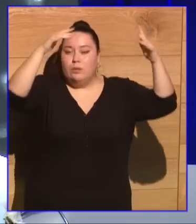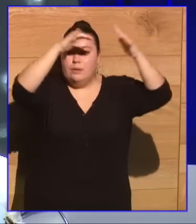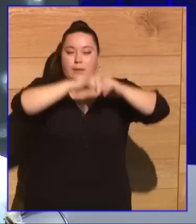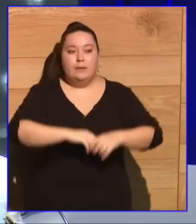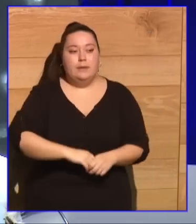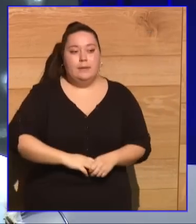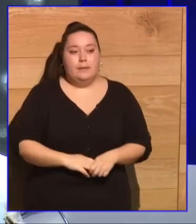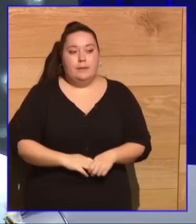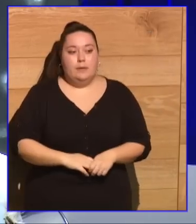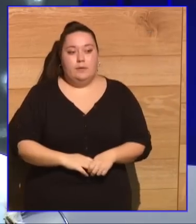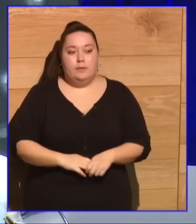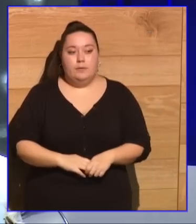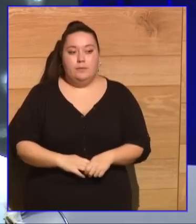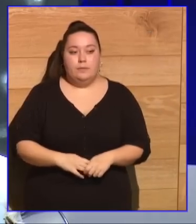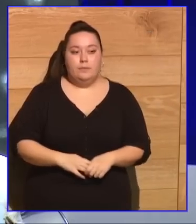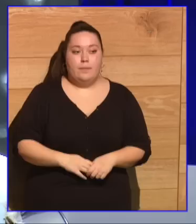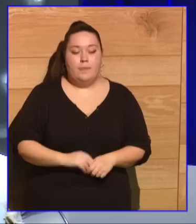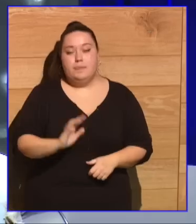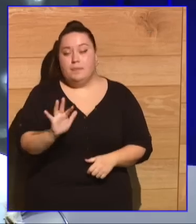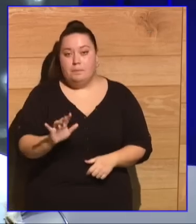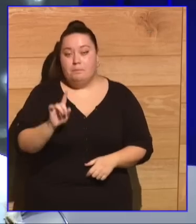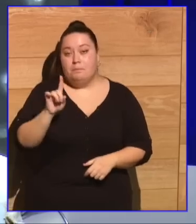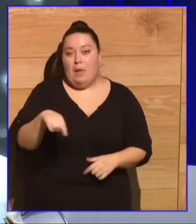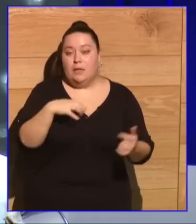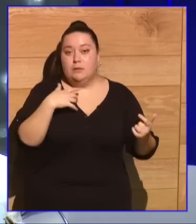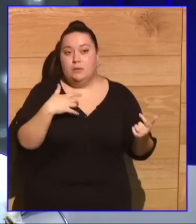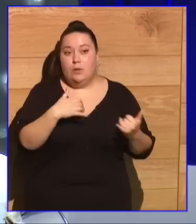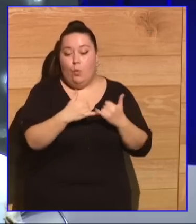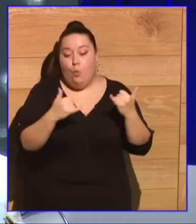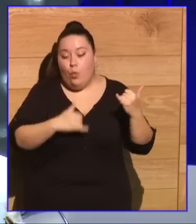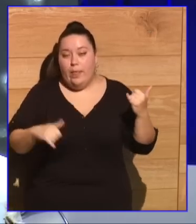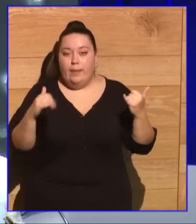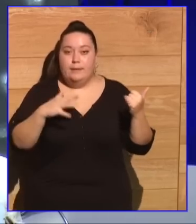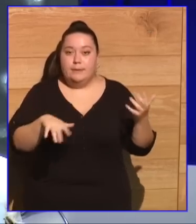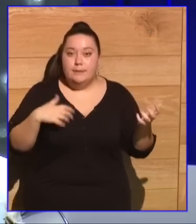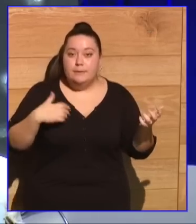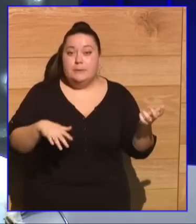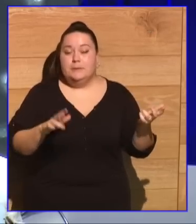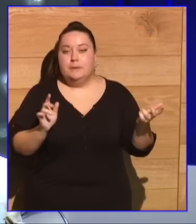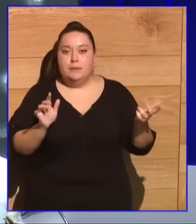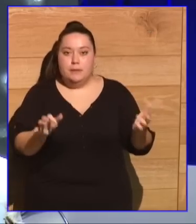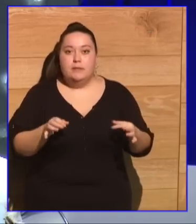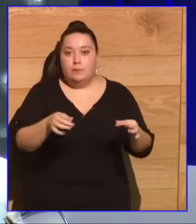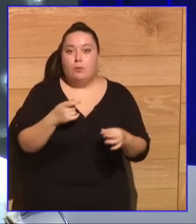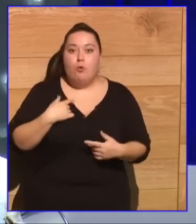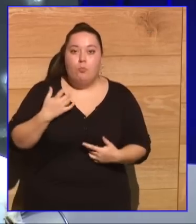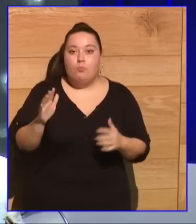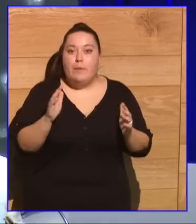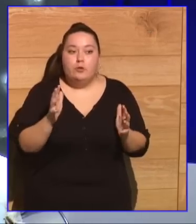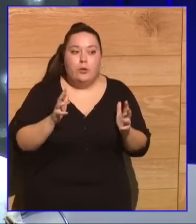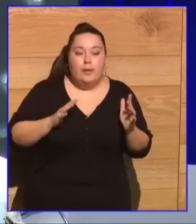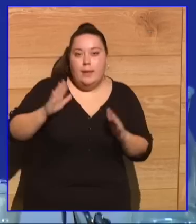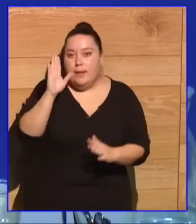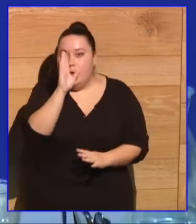de aterrizar, me refiero narrativamente, esas cuerdas para la atmósfera de los otros momentos de avance, de intriga, y siempre con ese Girl of My Dreams.